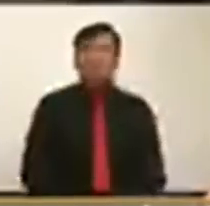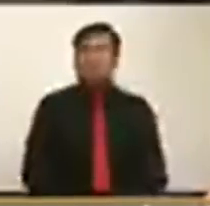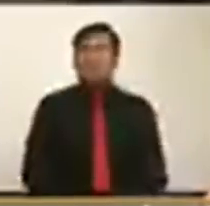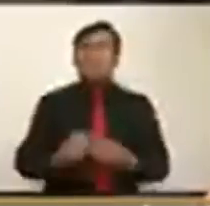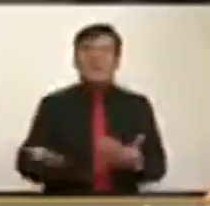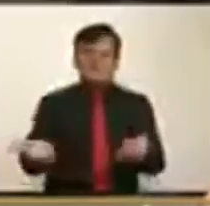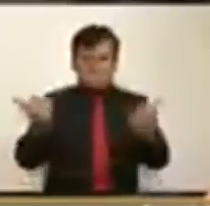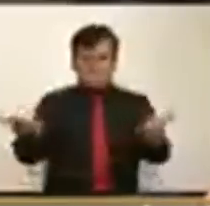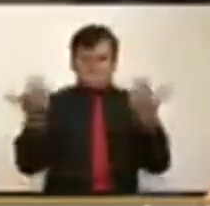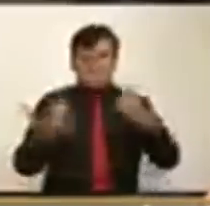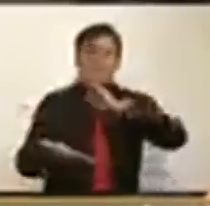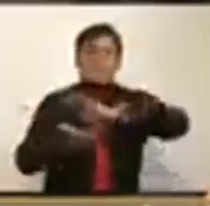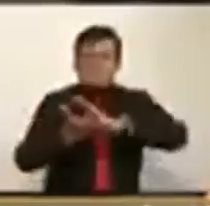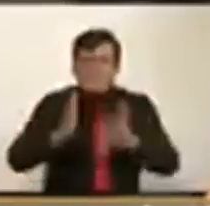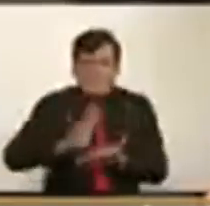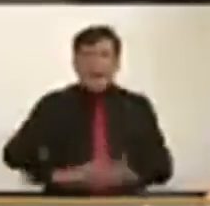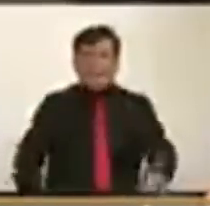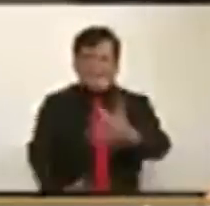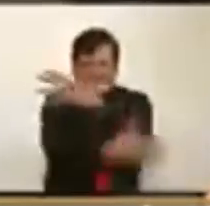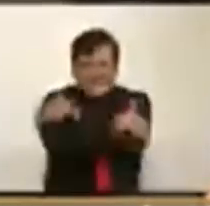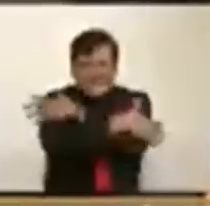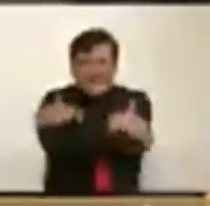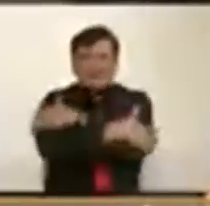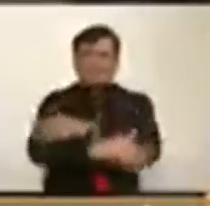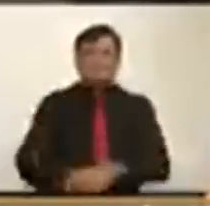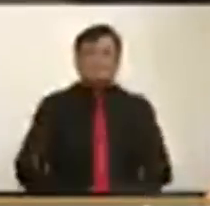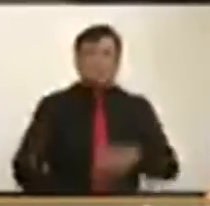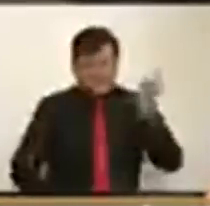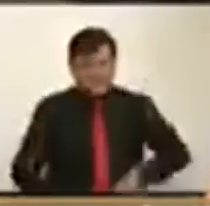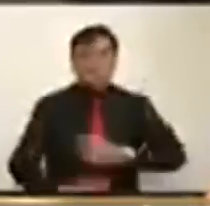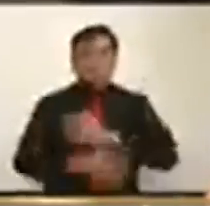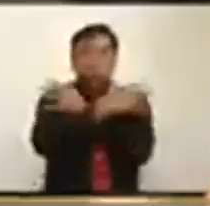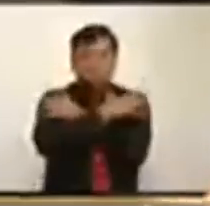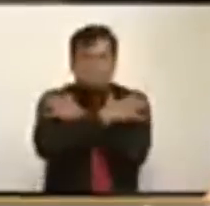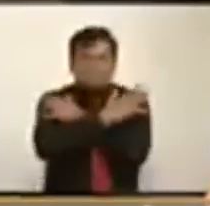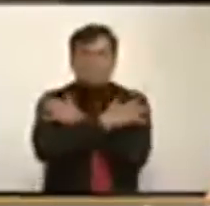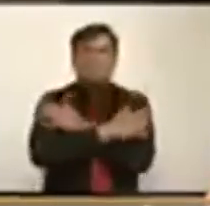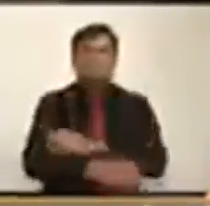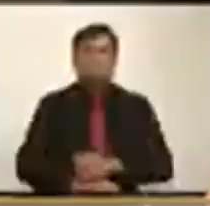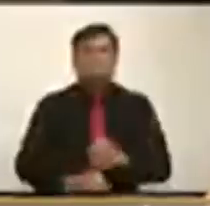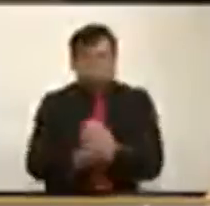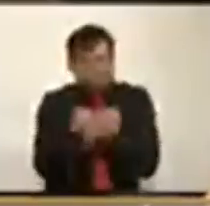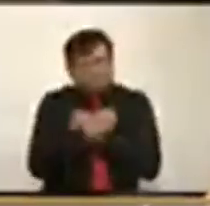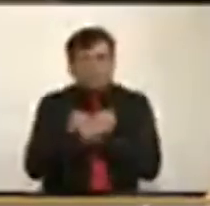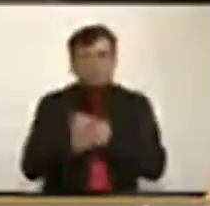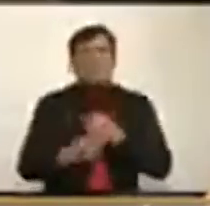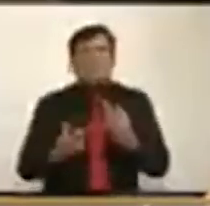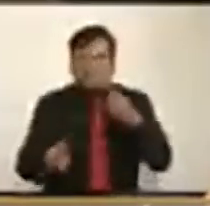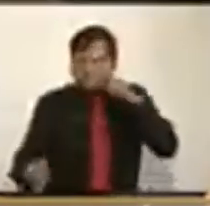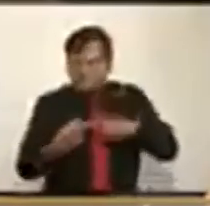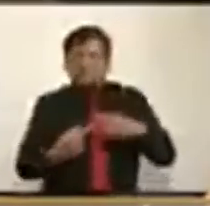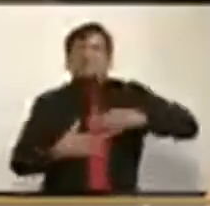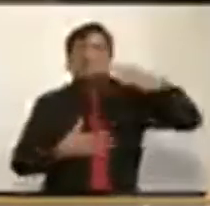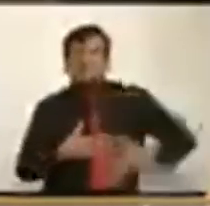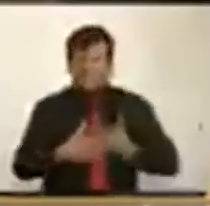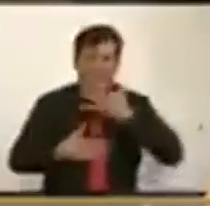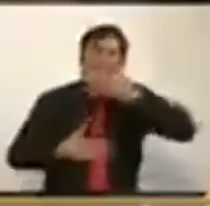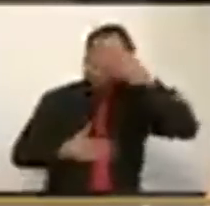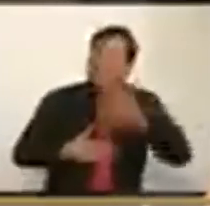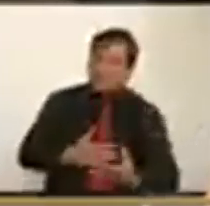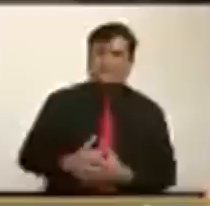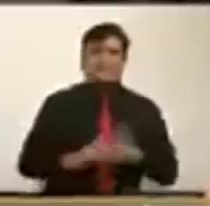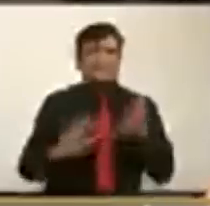a la paz, a abrazarse, a quererse, pero a quererse sobre la dignidad y la verdad,